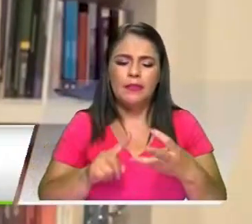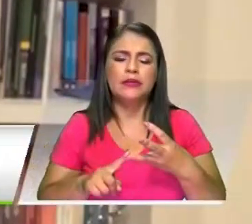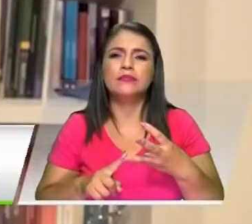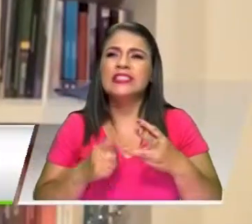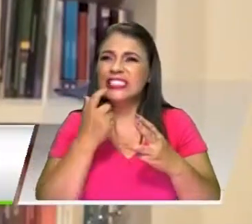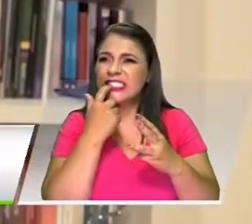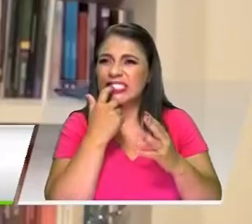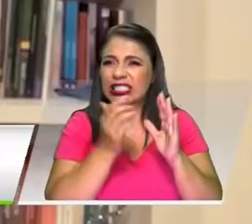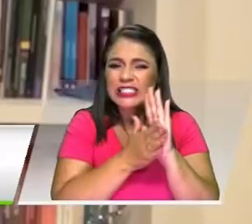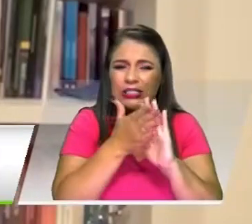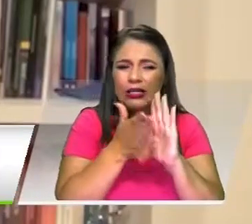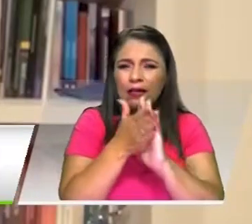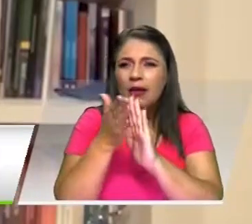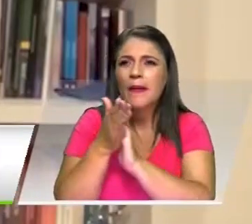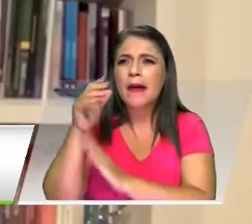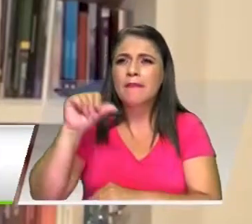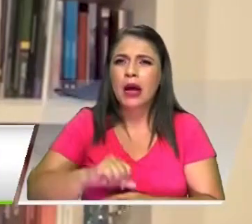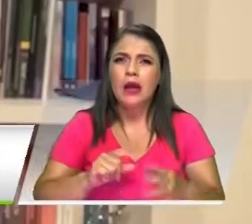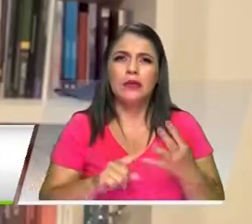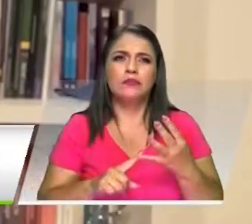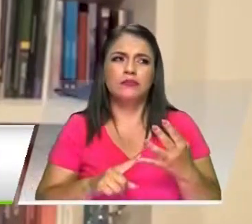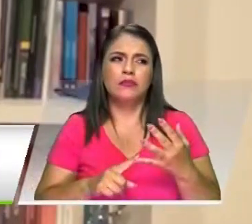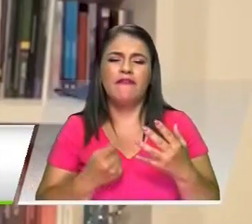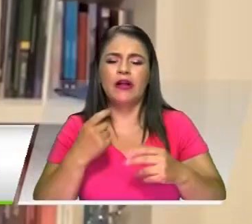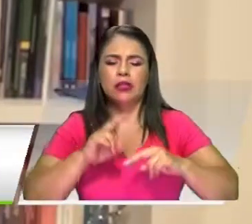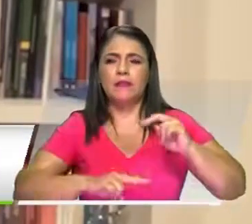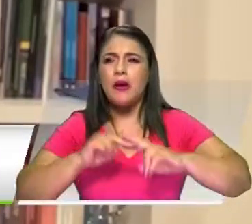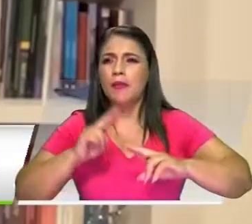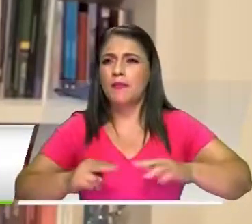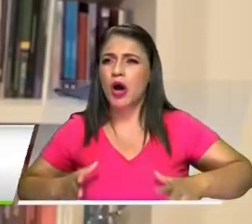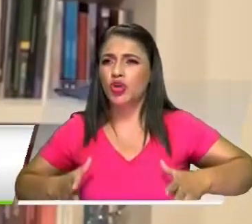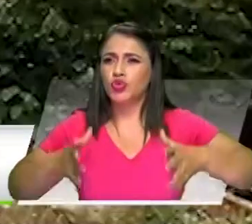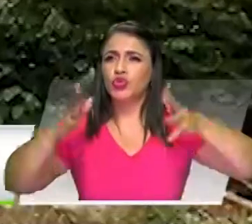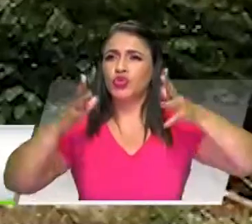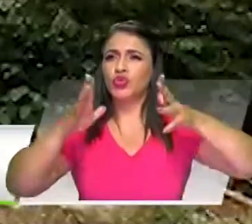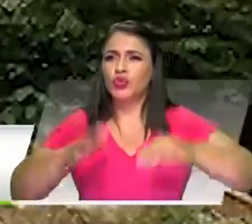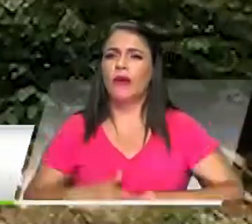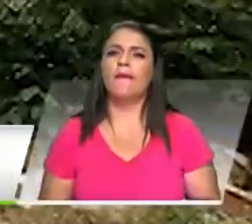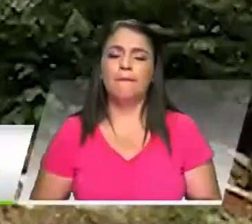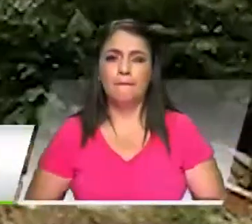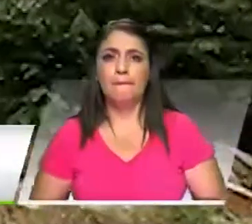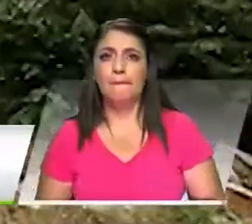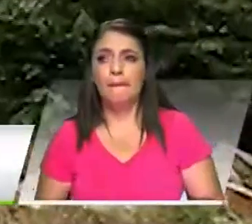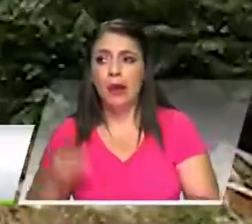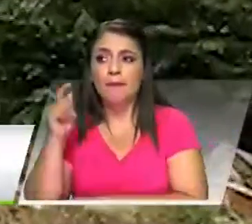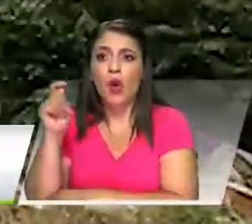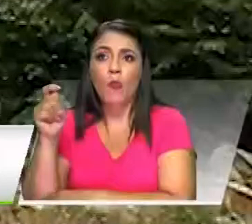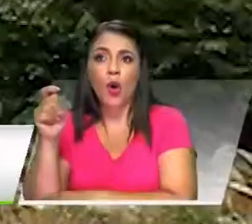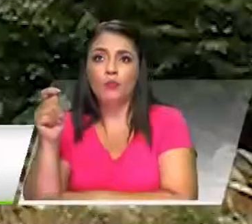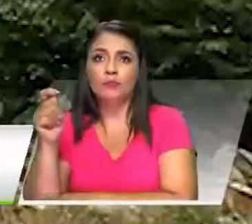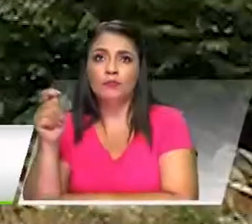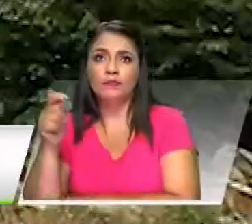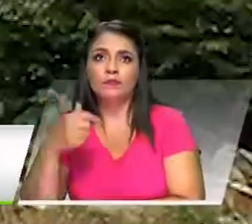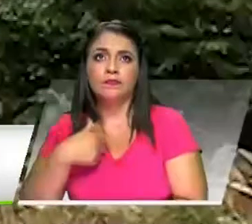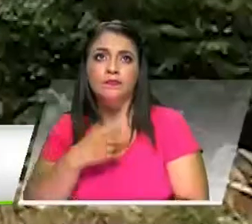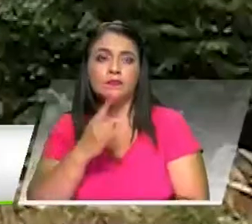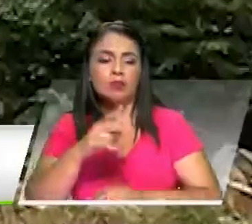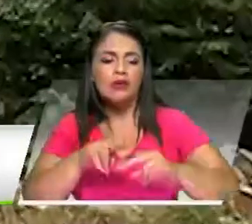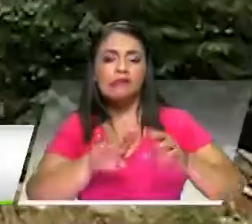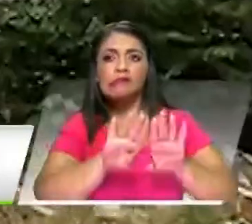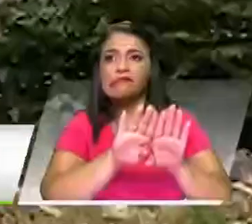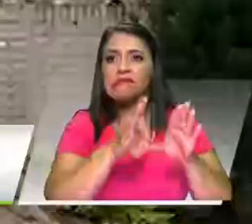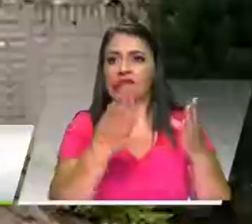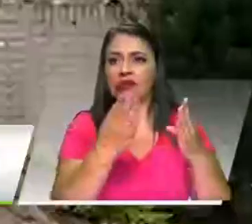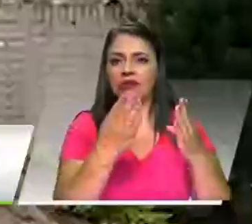de construcción o falencias en el proceso constructivo de la edificación. La póliza no cubre daños ocasionados por modificaciones u